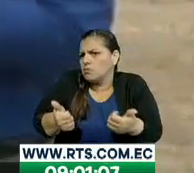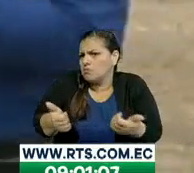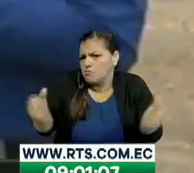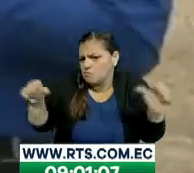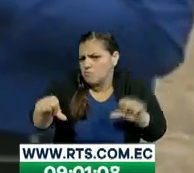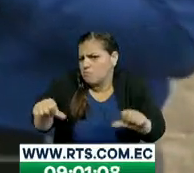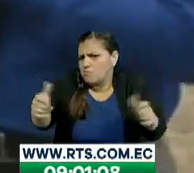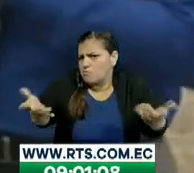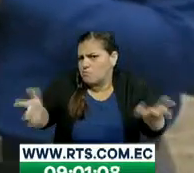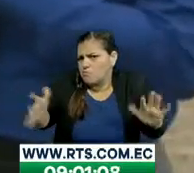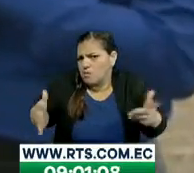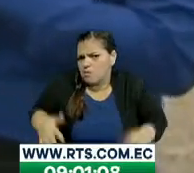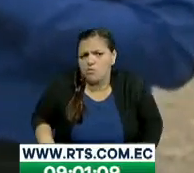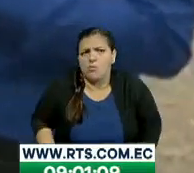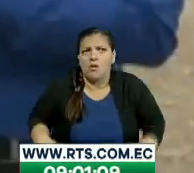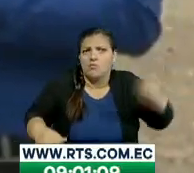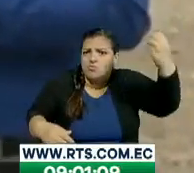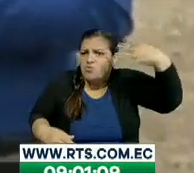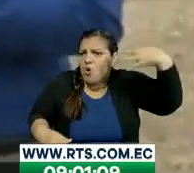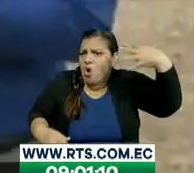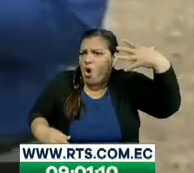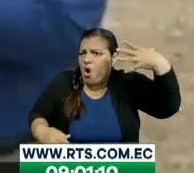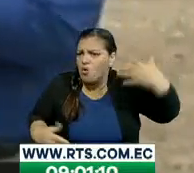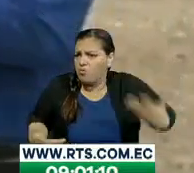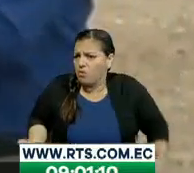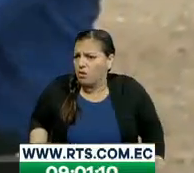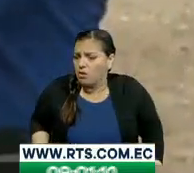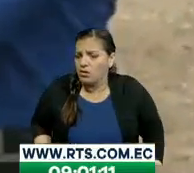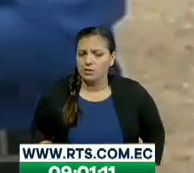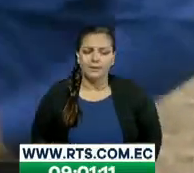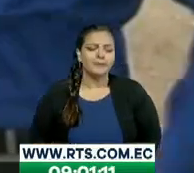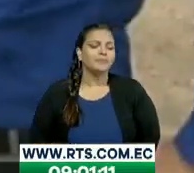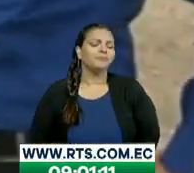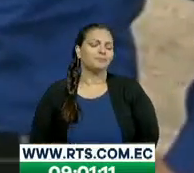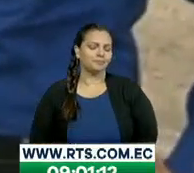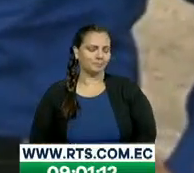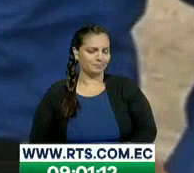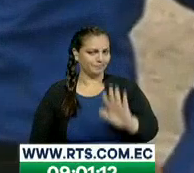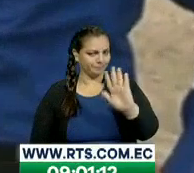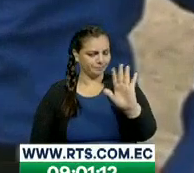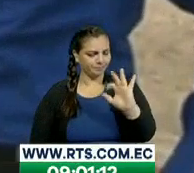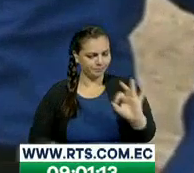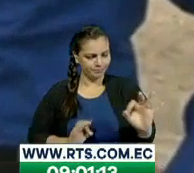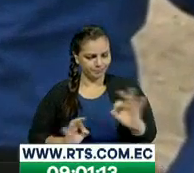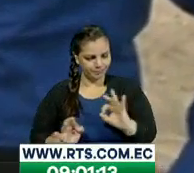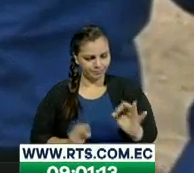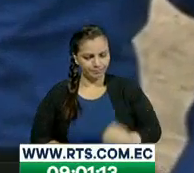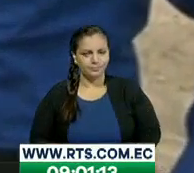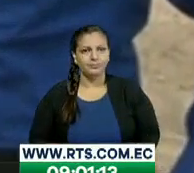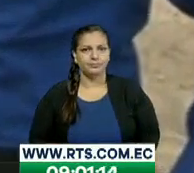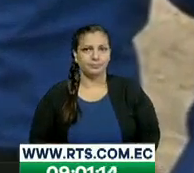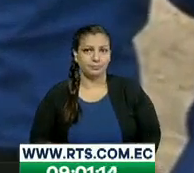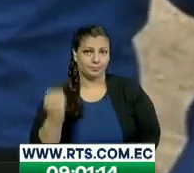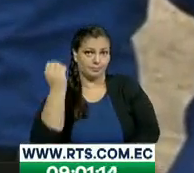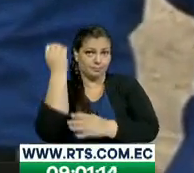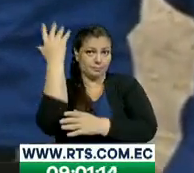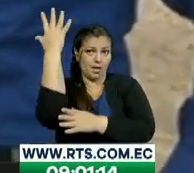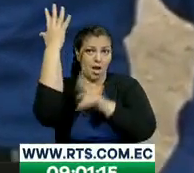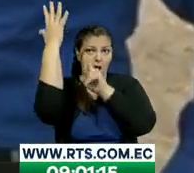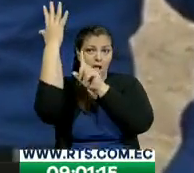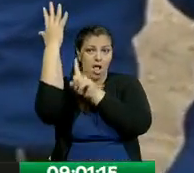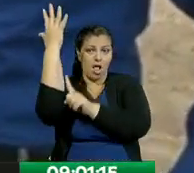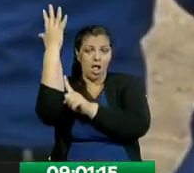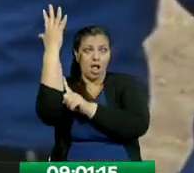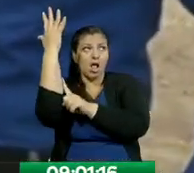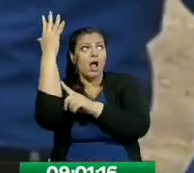Claro. Pero entiendo que si ustedes los llaman, ellos tienen que acercarse, que no hacen esto. No, ellos no hacen eso porque ellos están utilizando el teléfono, entonces por eso ellos no